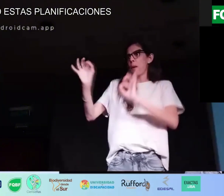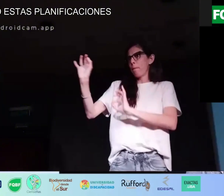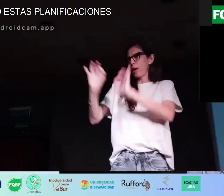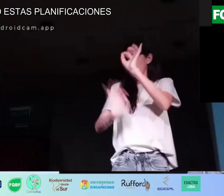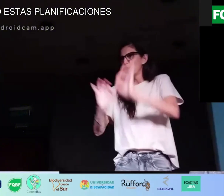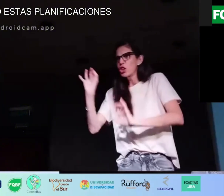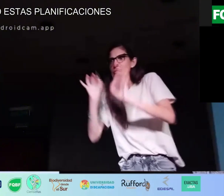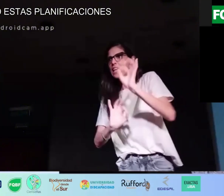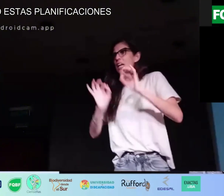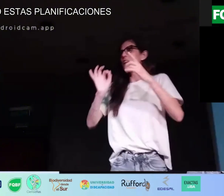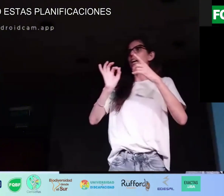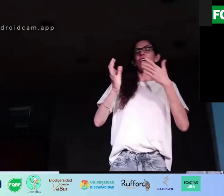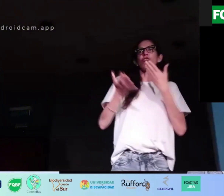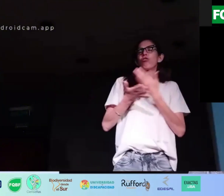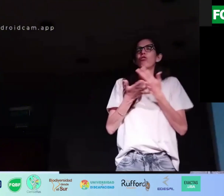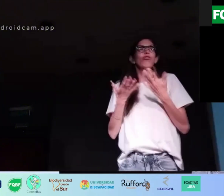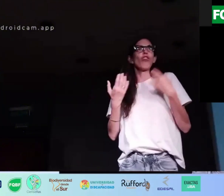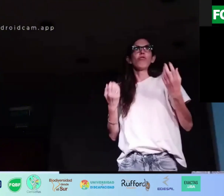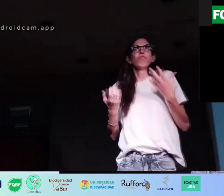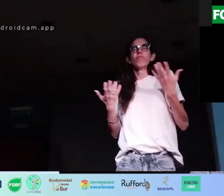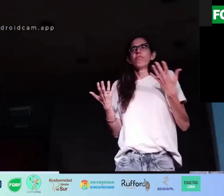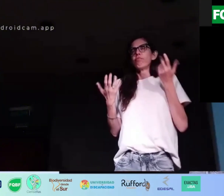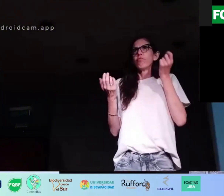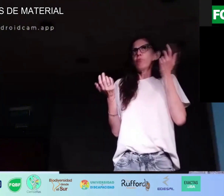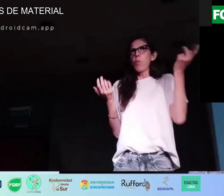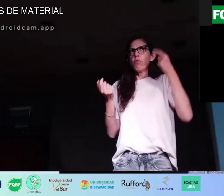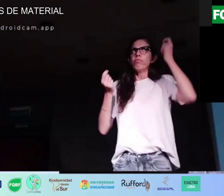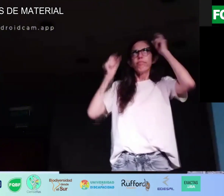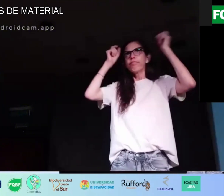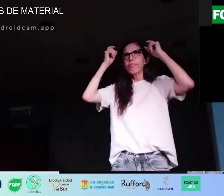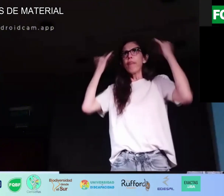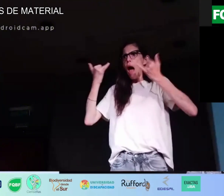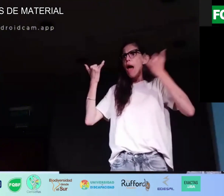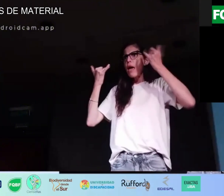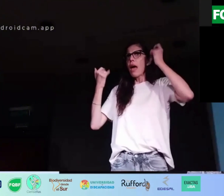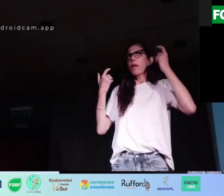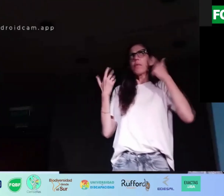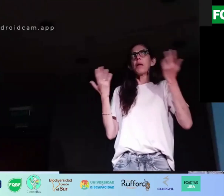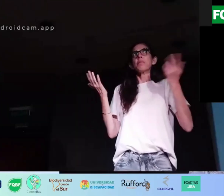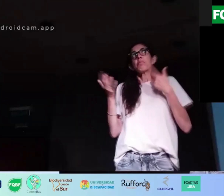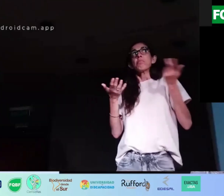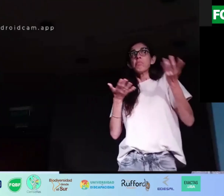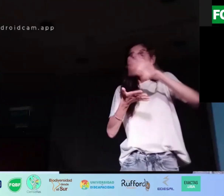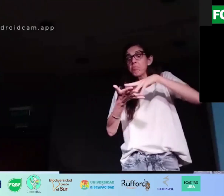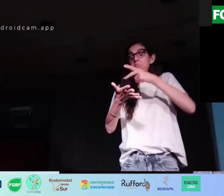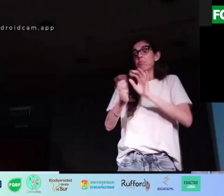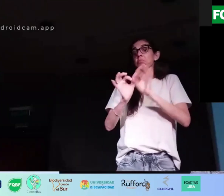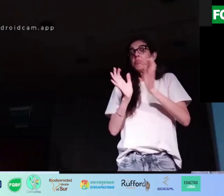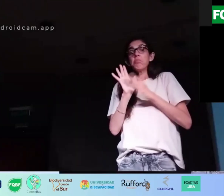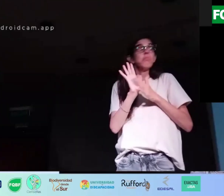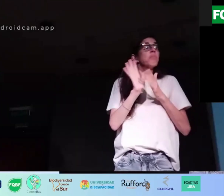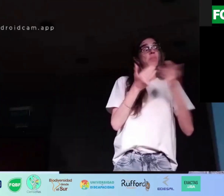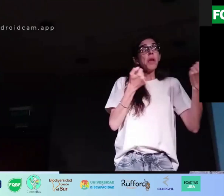que estén creando estas planificaciones, estas estrategias, estas adaptaciones de material